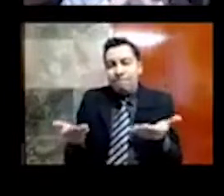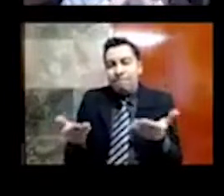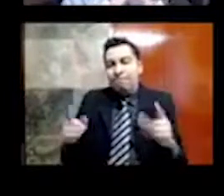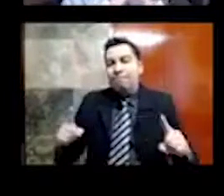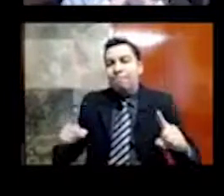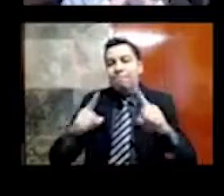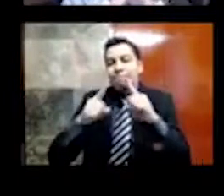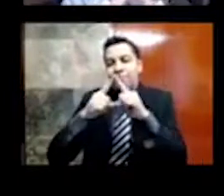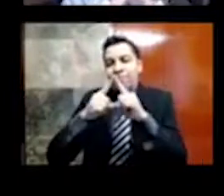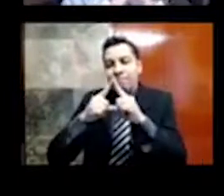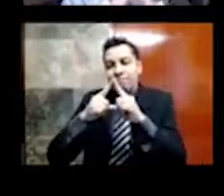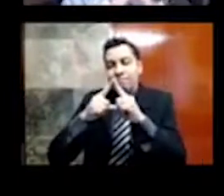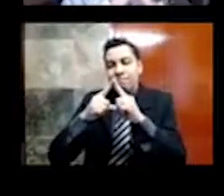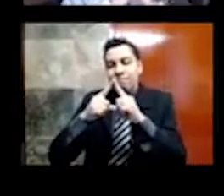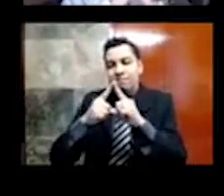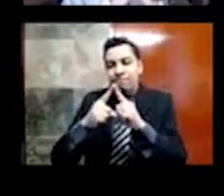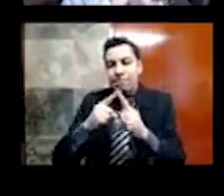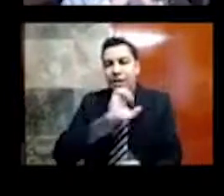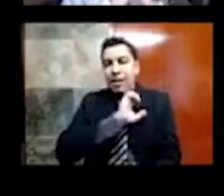hacen la alianza,